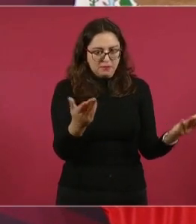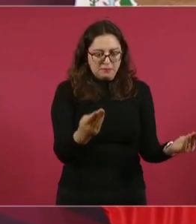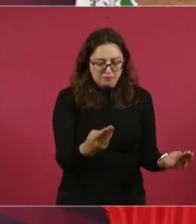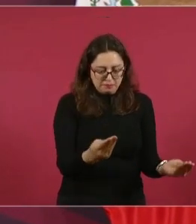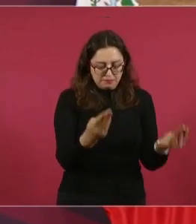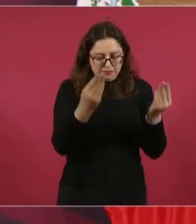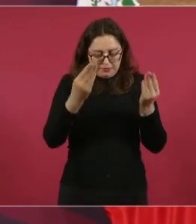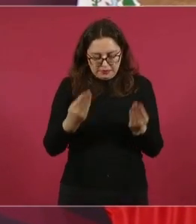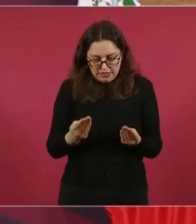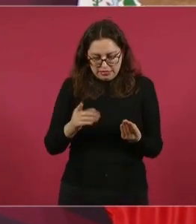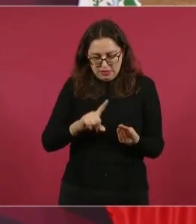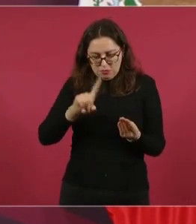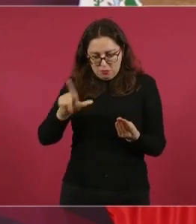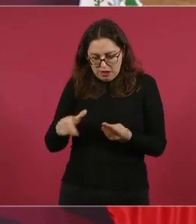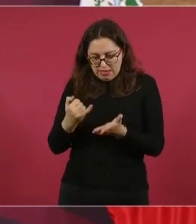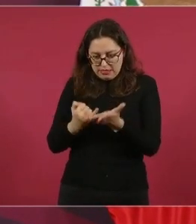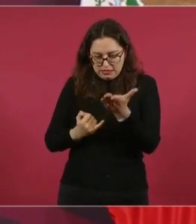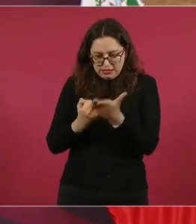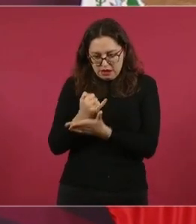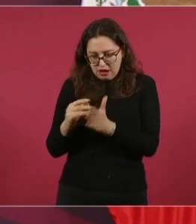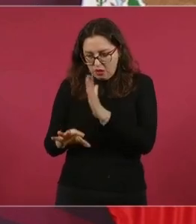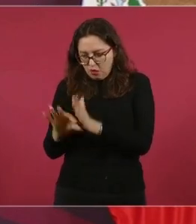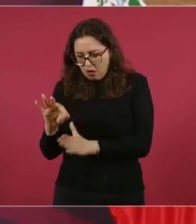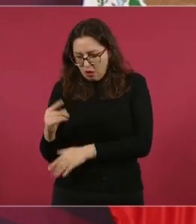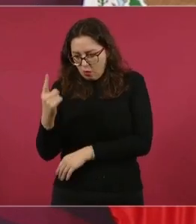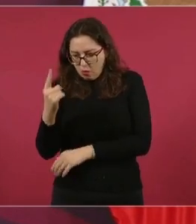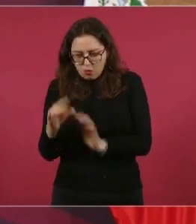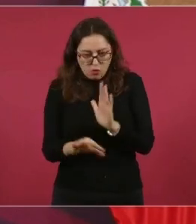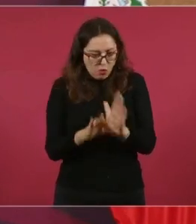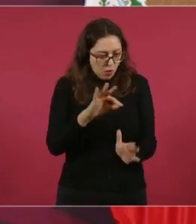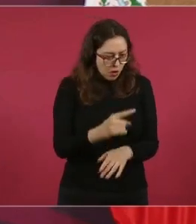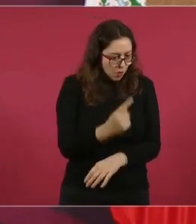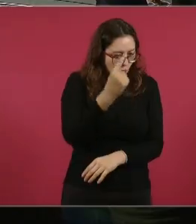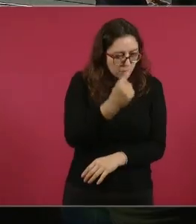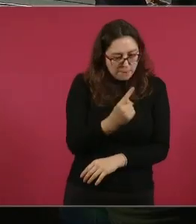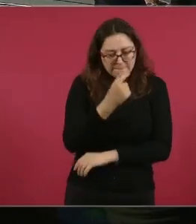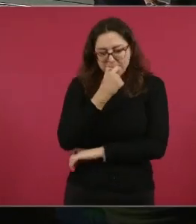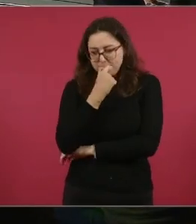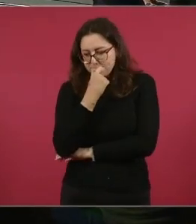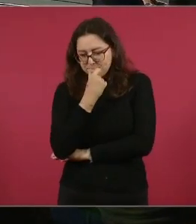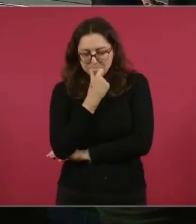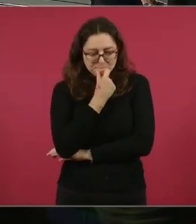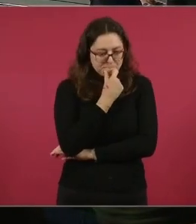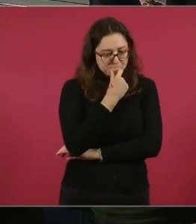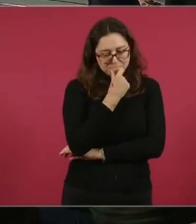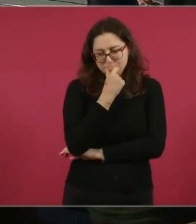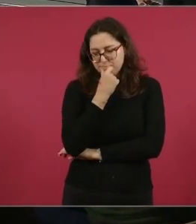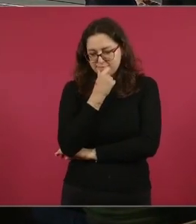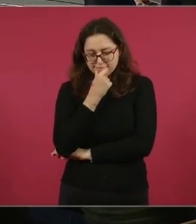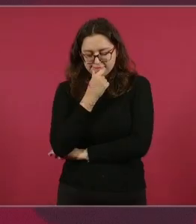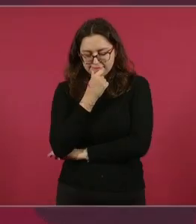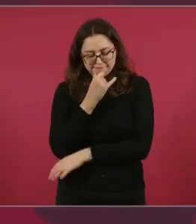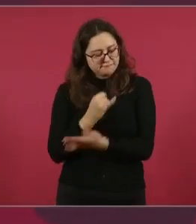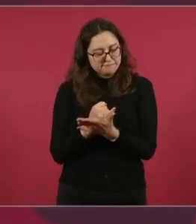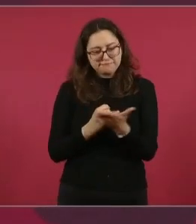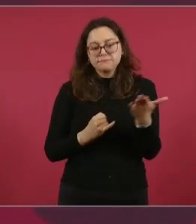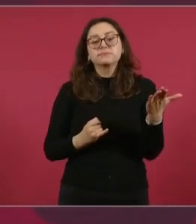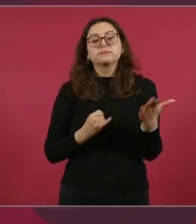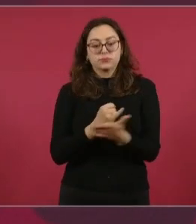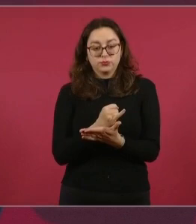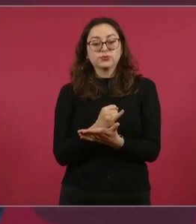es que en completa libertad decido que